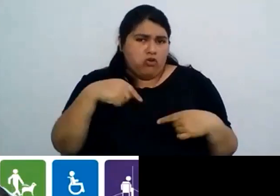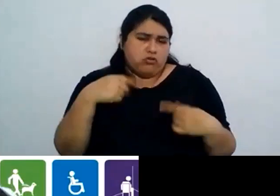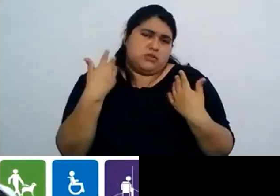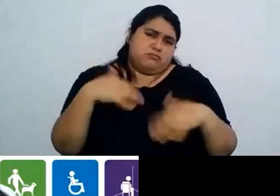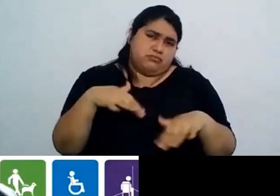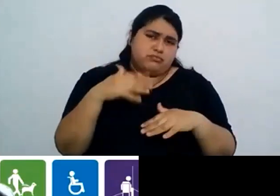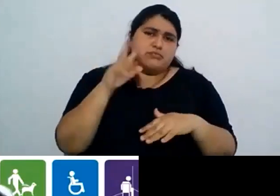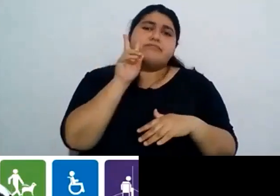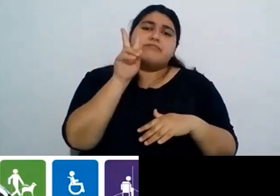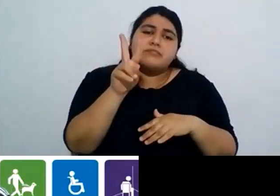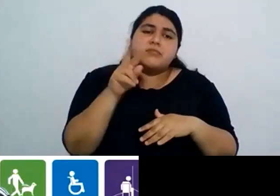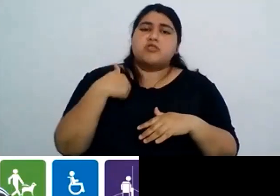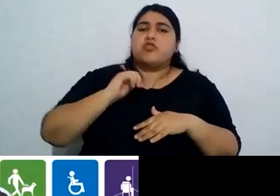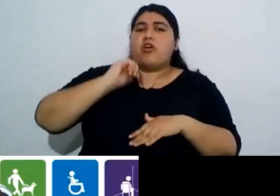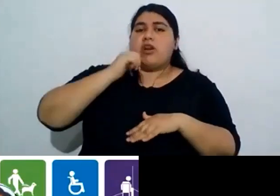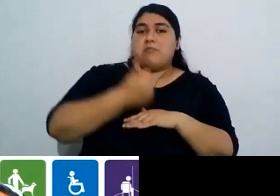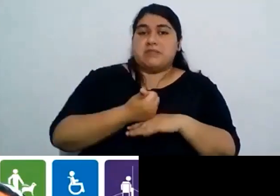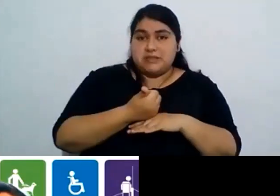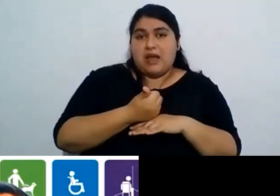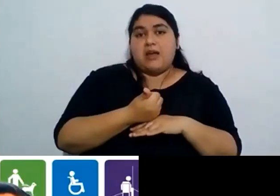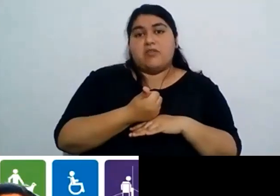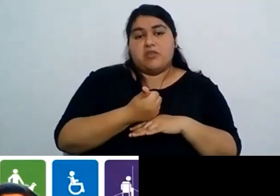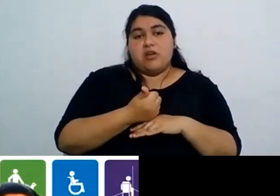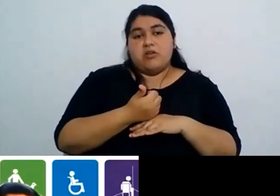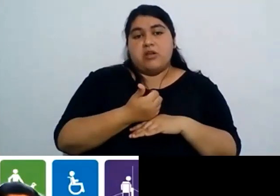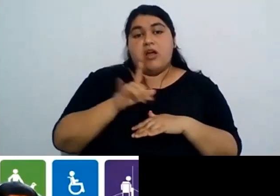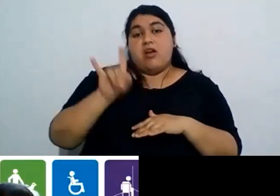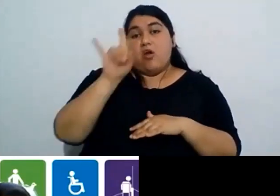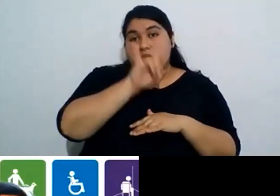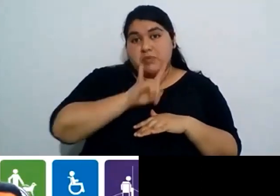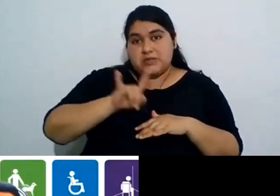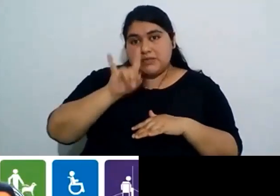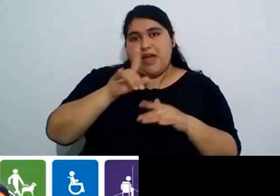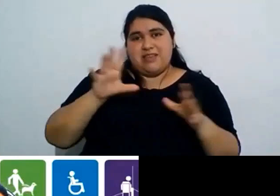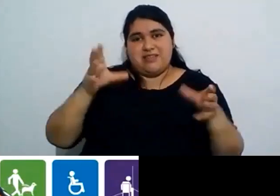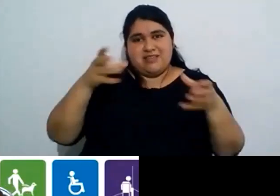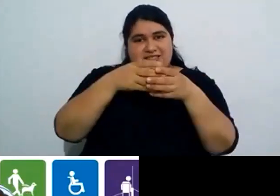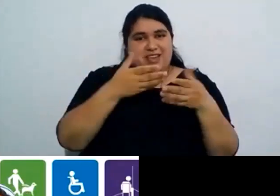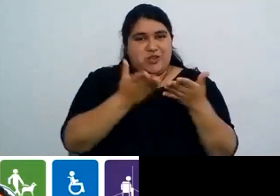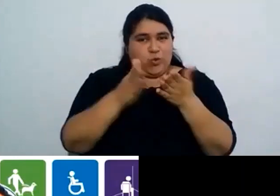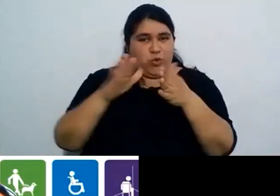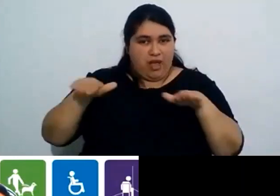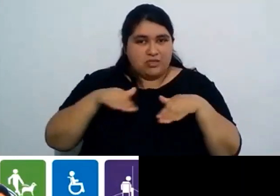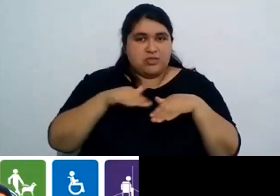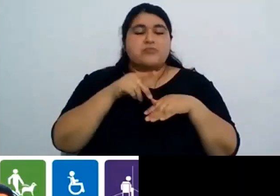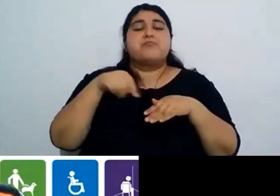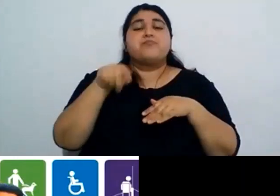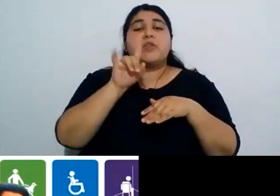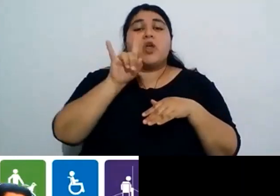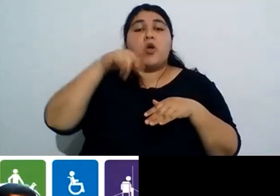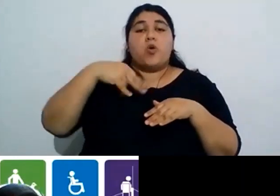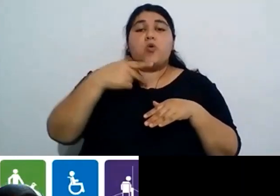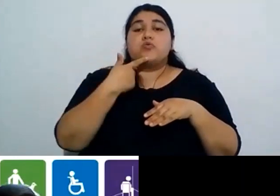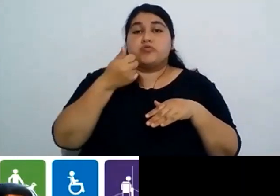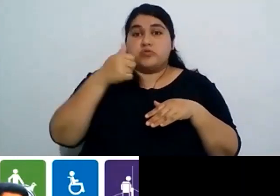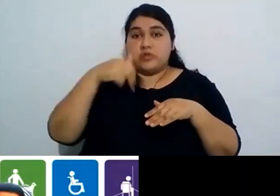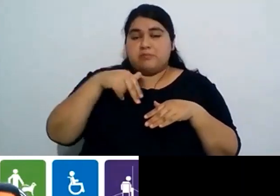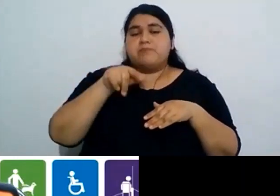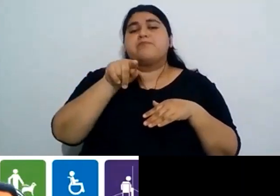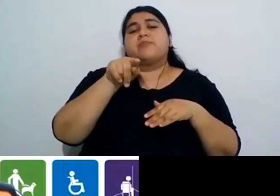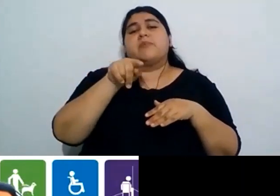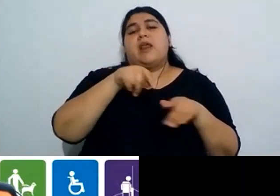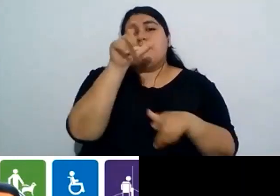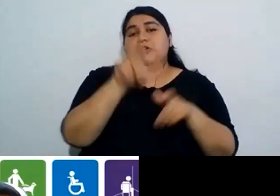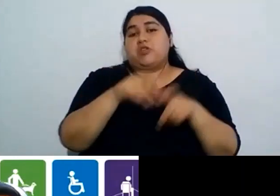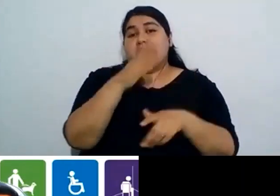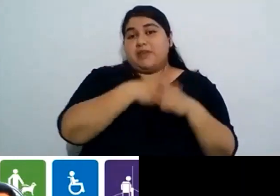He representado a los universitarios de la UNSA, a las personas con discapacidad, y